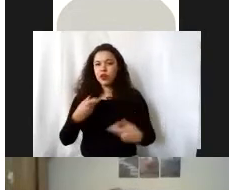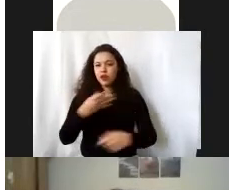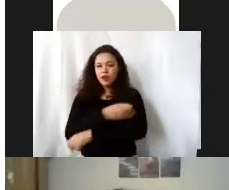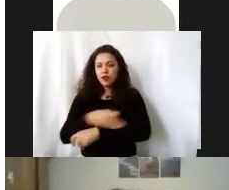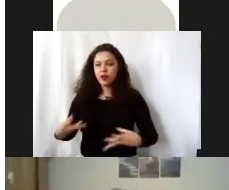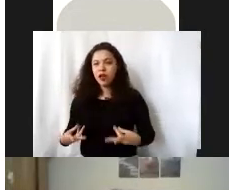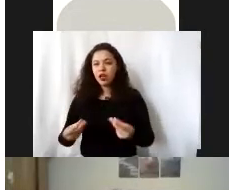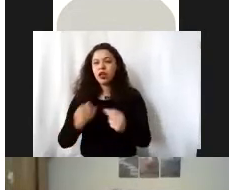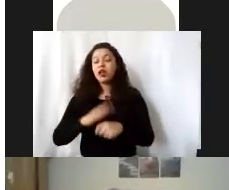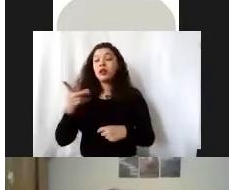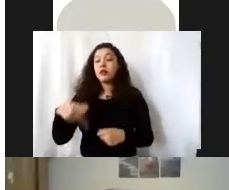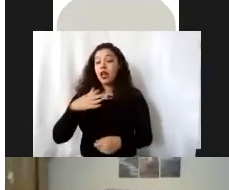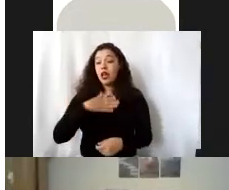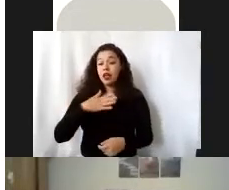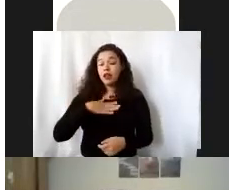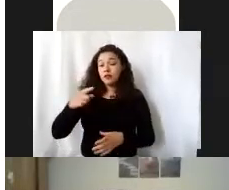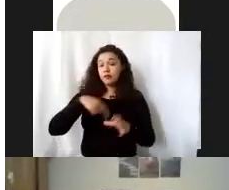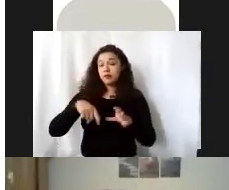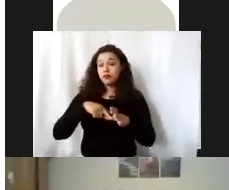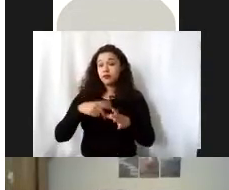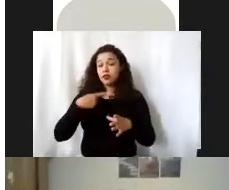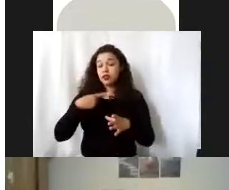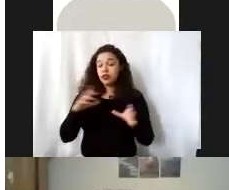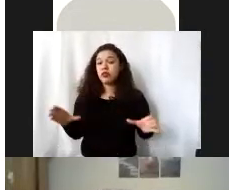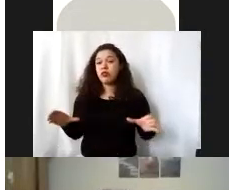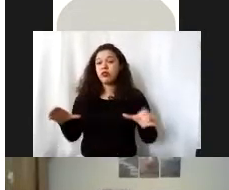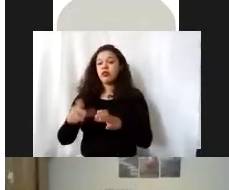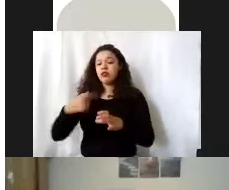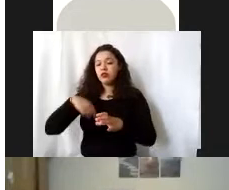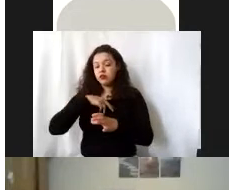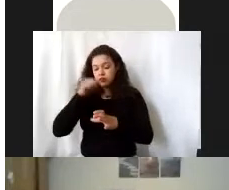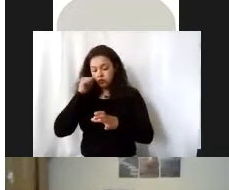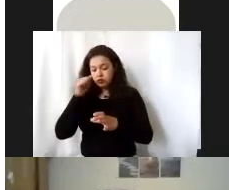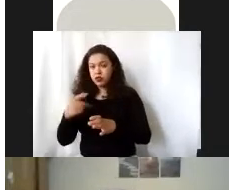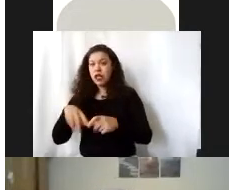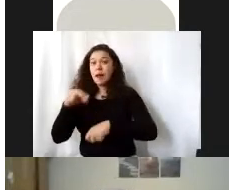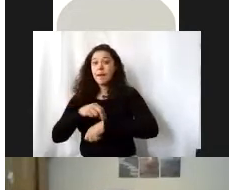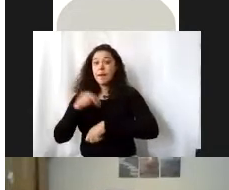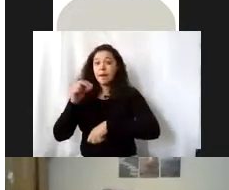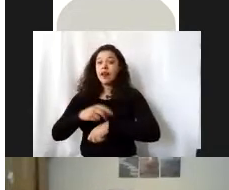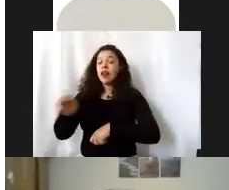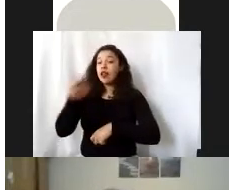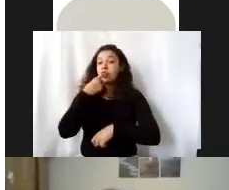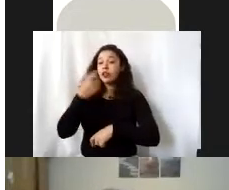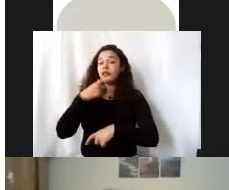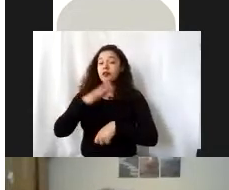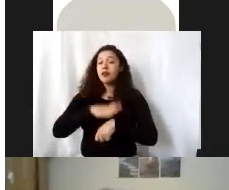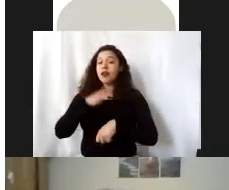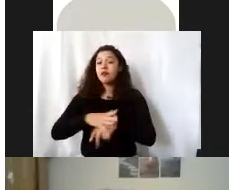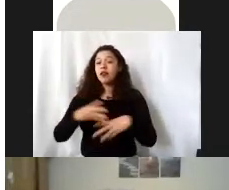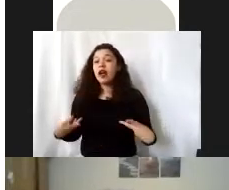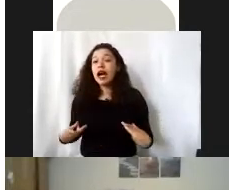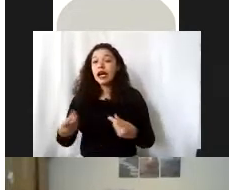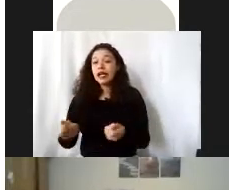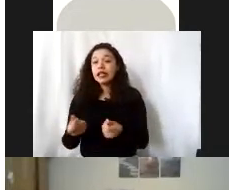aquí en mi caso, en la población que asistimos, es el medicamento lo que más gastan. Hay veces que